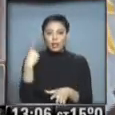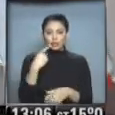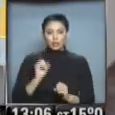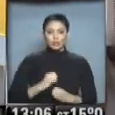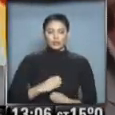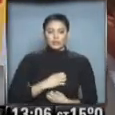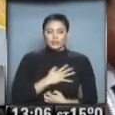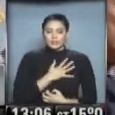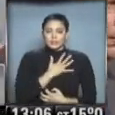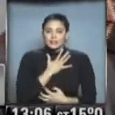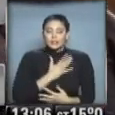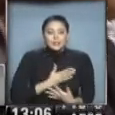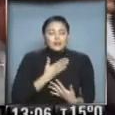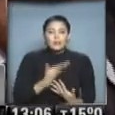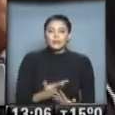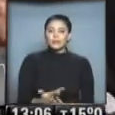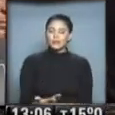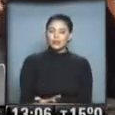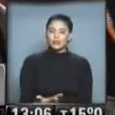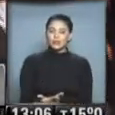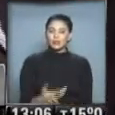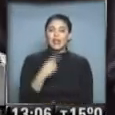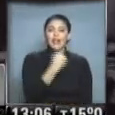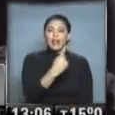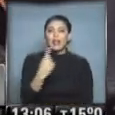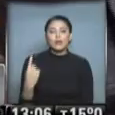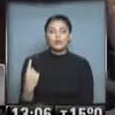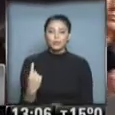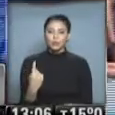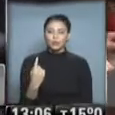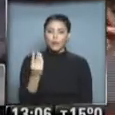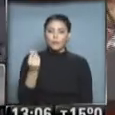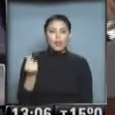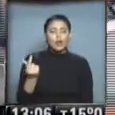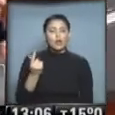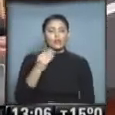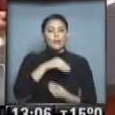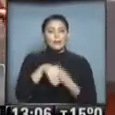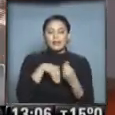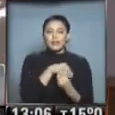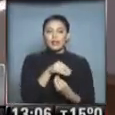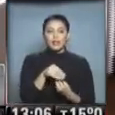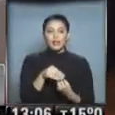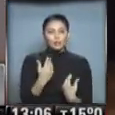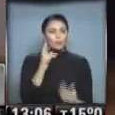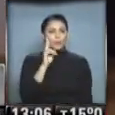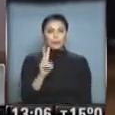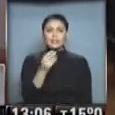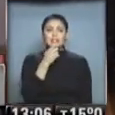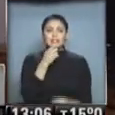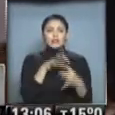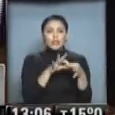ese amor de ver en la formación de cada uno de nosotros de los valores de la familia de ver que siendo